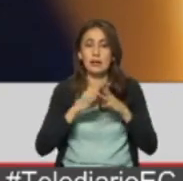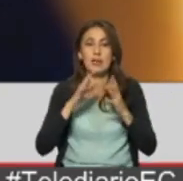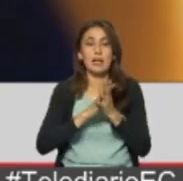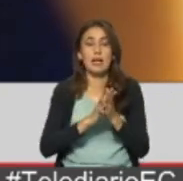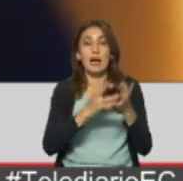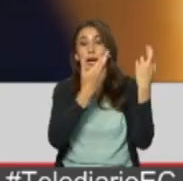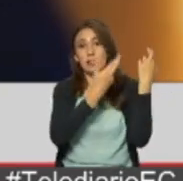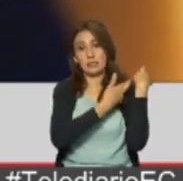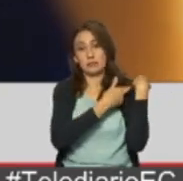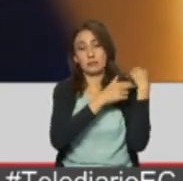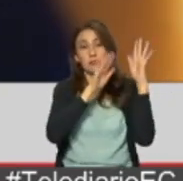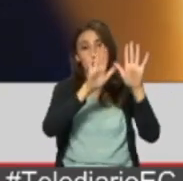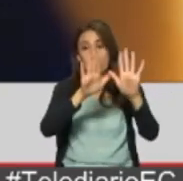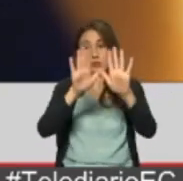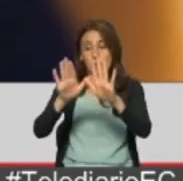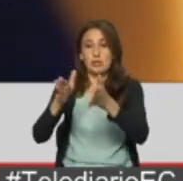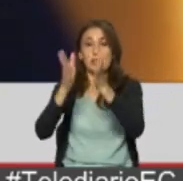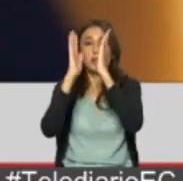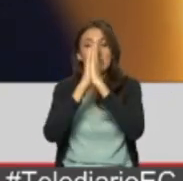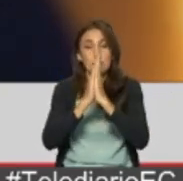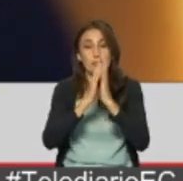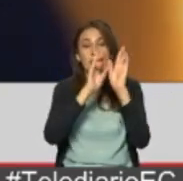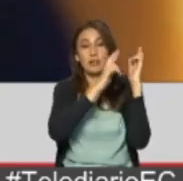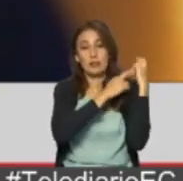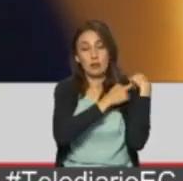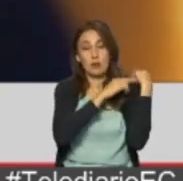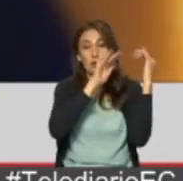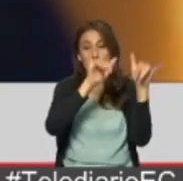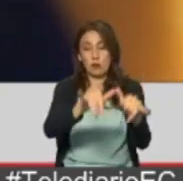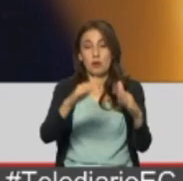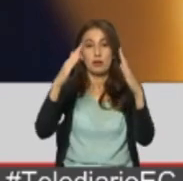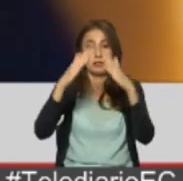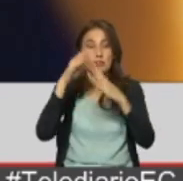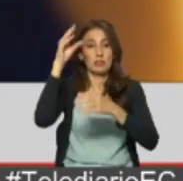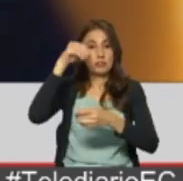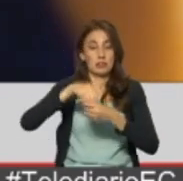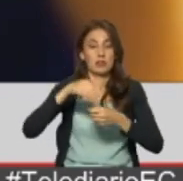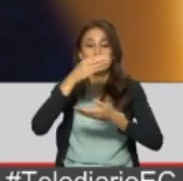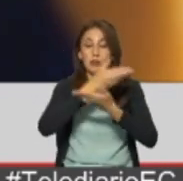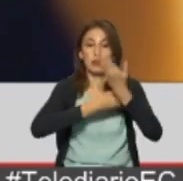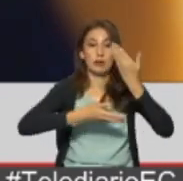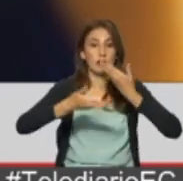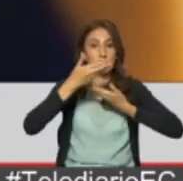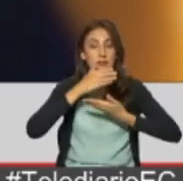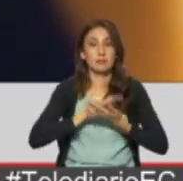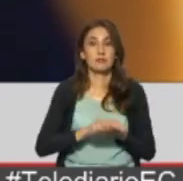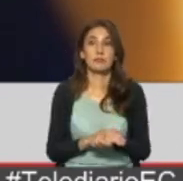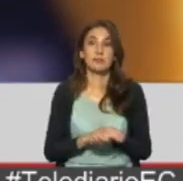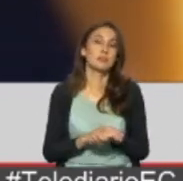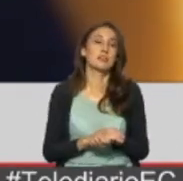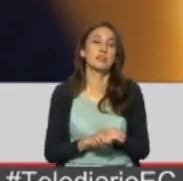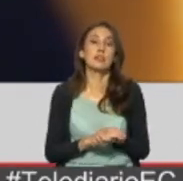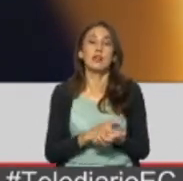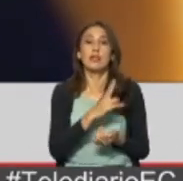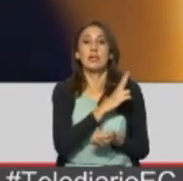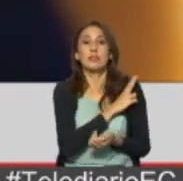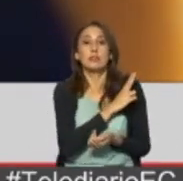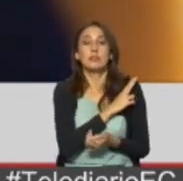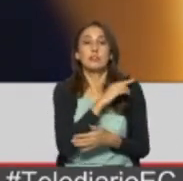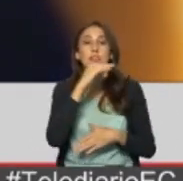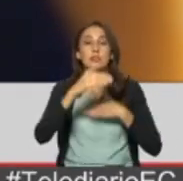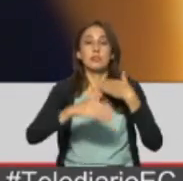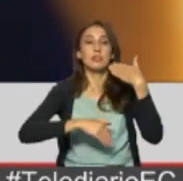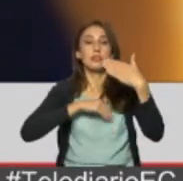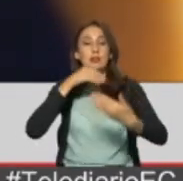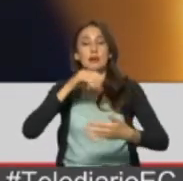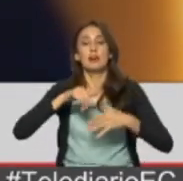chicos a permanecer en sus casas. Debo insistir que ha habido una gran cooperación de las autoridades chinas, las universidades, y